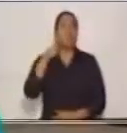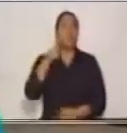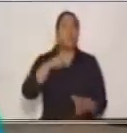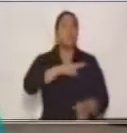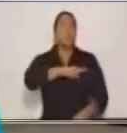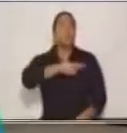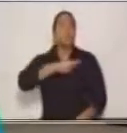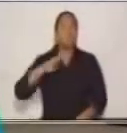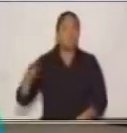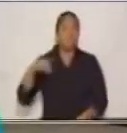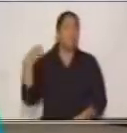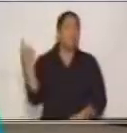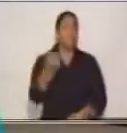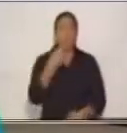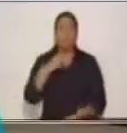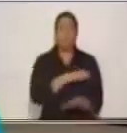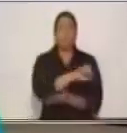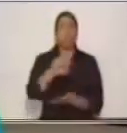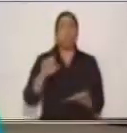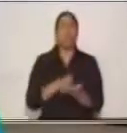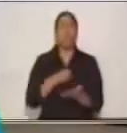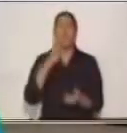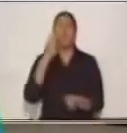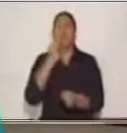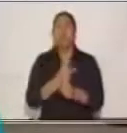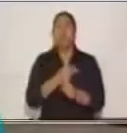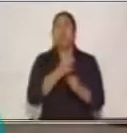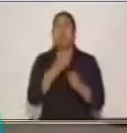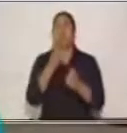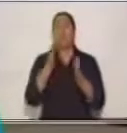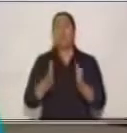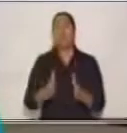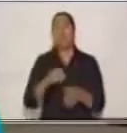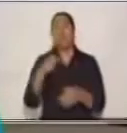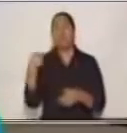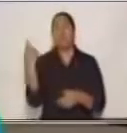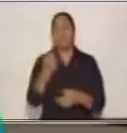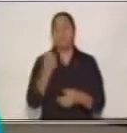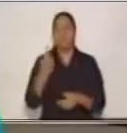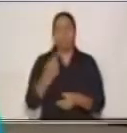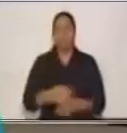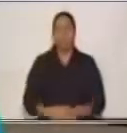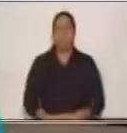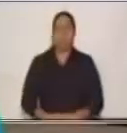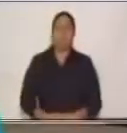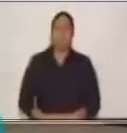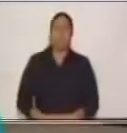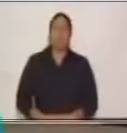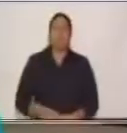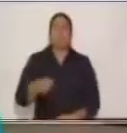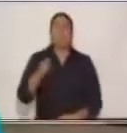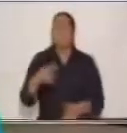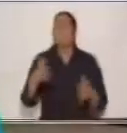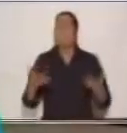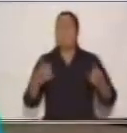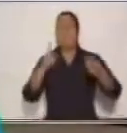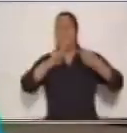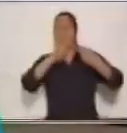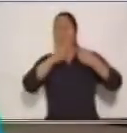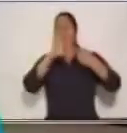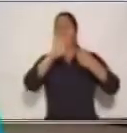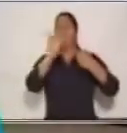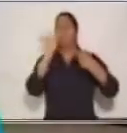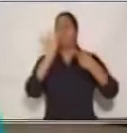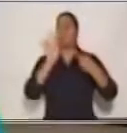guatemalteco. La parte dogmática. En la parte dogmática